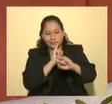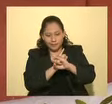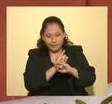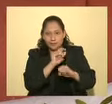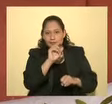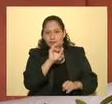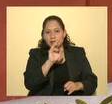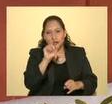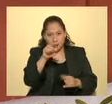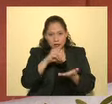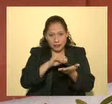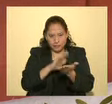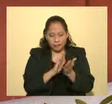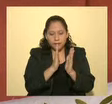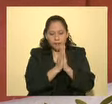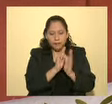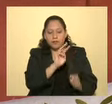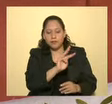esta página web. Apunta, por favor,